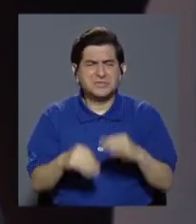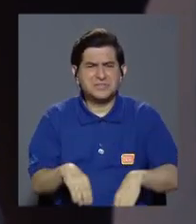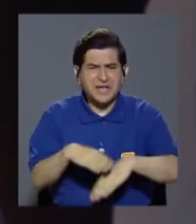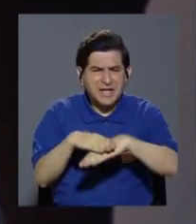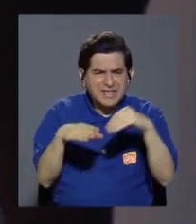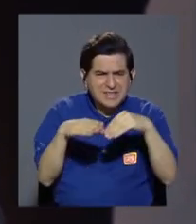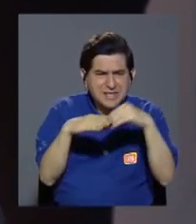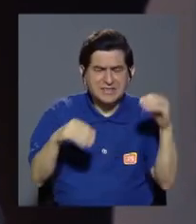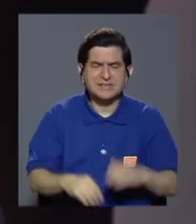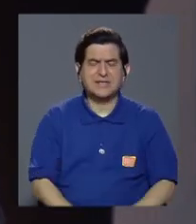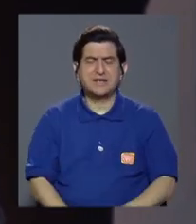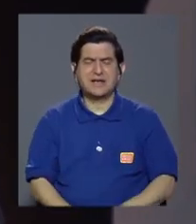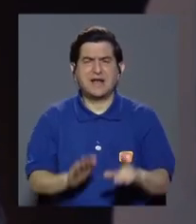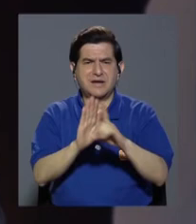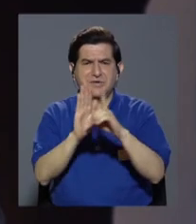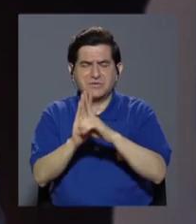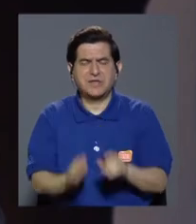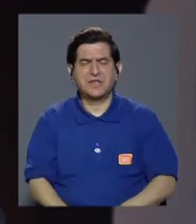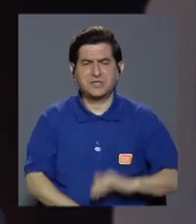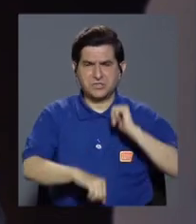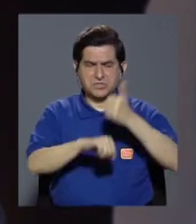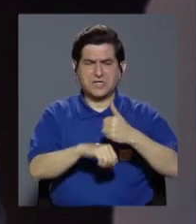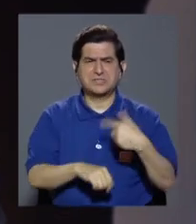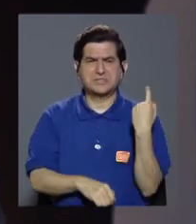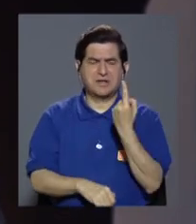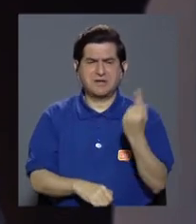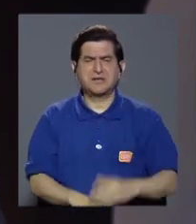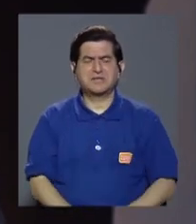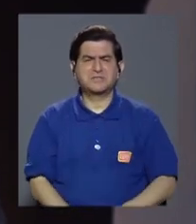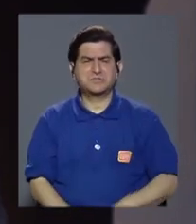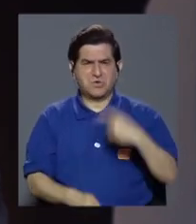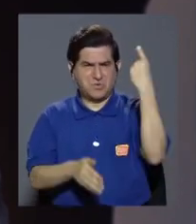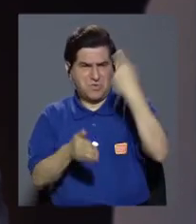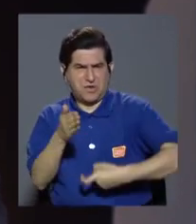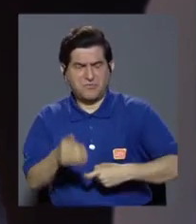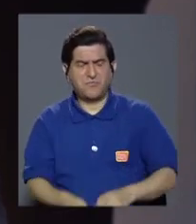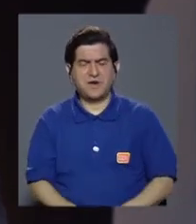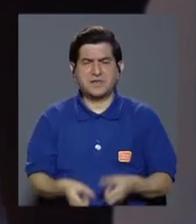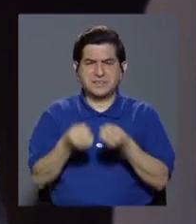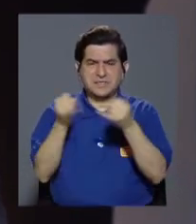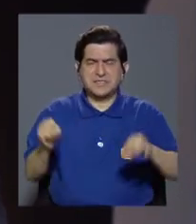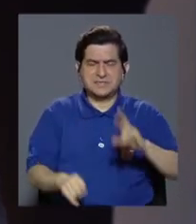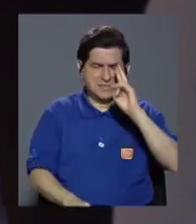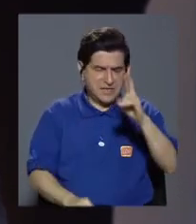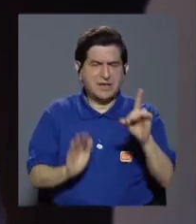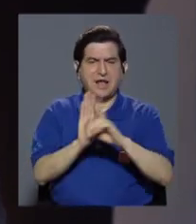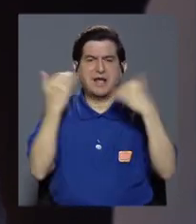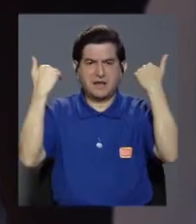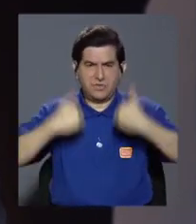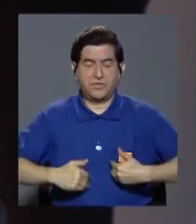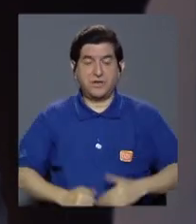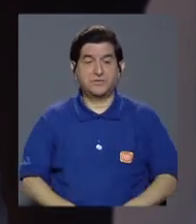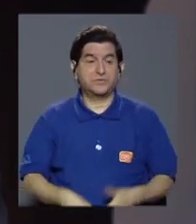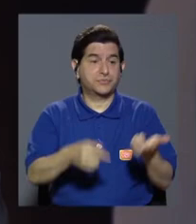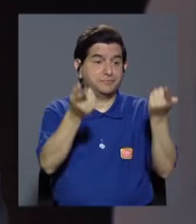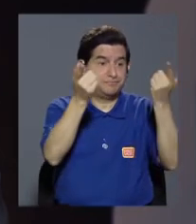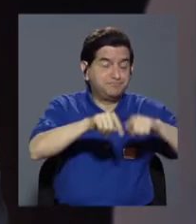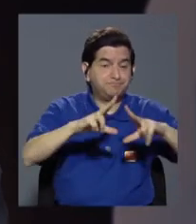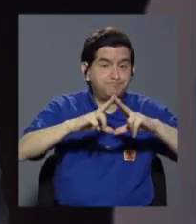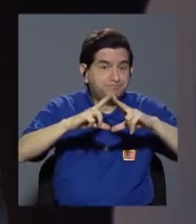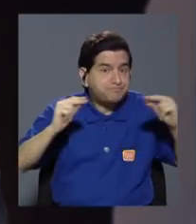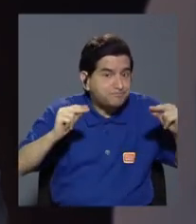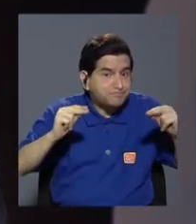fórmula del estado de derecho del imperio de la ley y sobre todo el respeto a los derechos humanos lo que sucede en nicaragua evidentemente que tiene